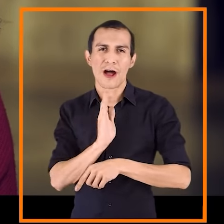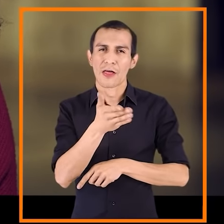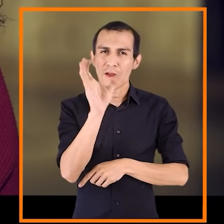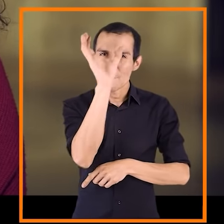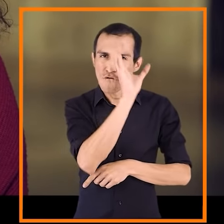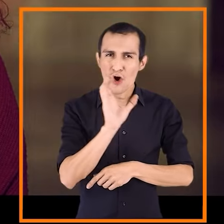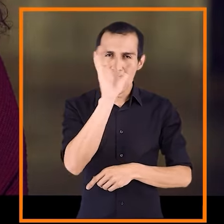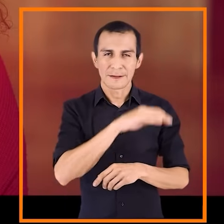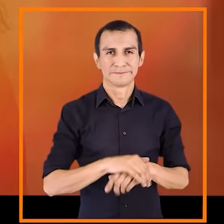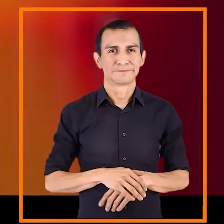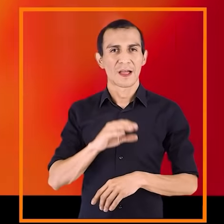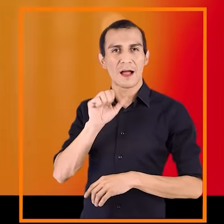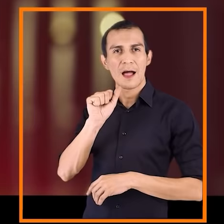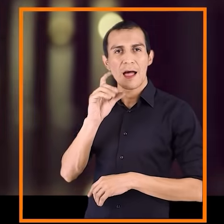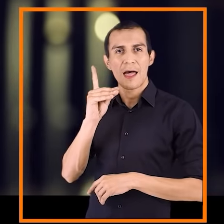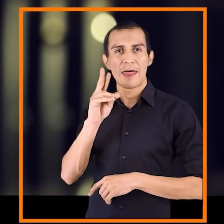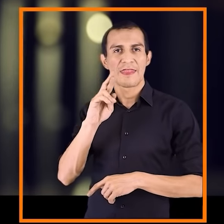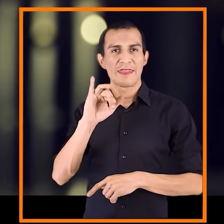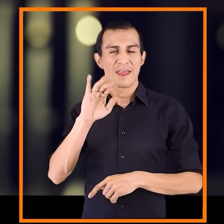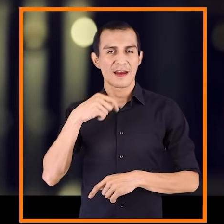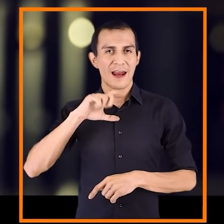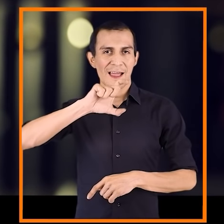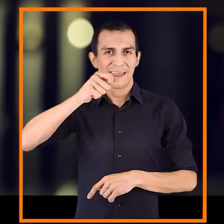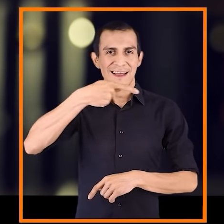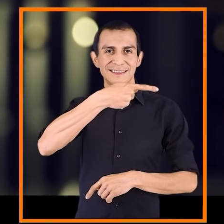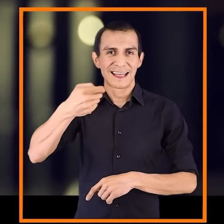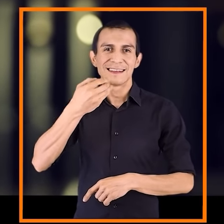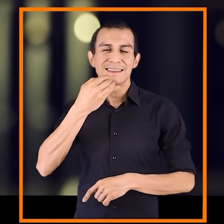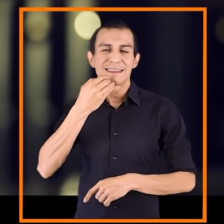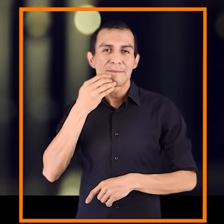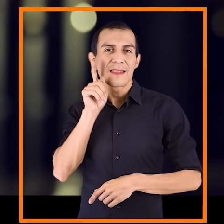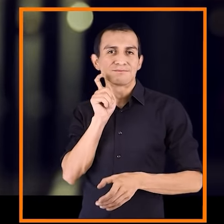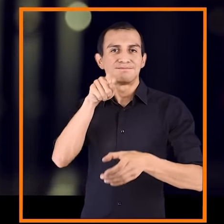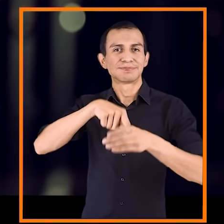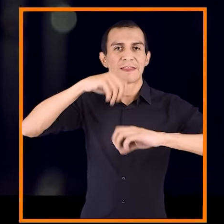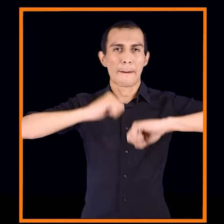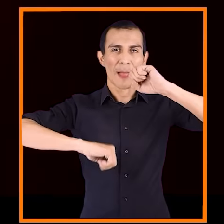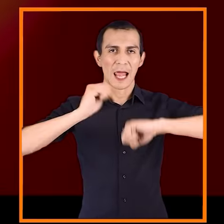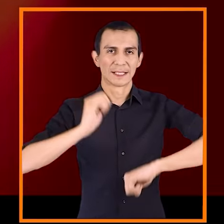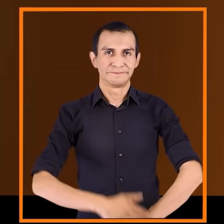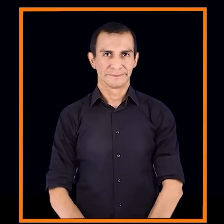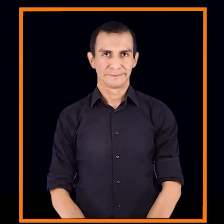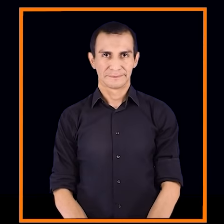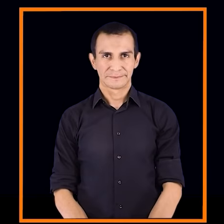a seguir el camino. Adrián Jofre, G100 y CEO de Mitra.